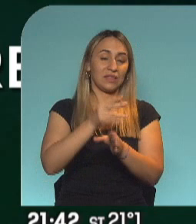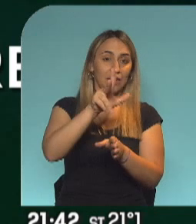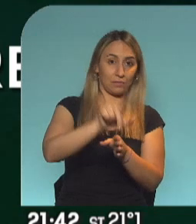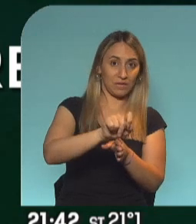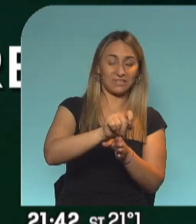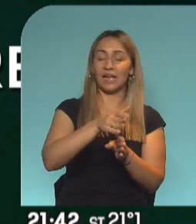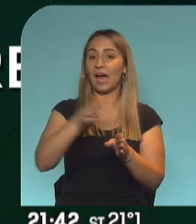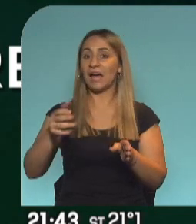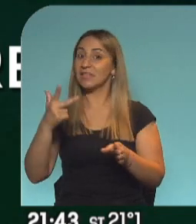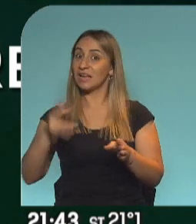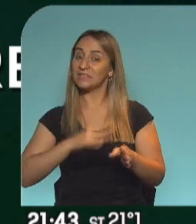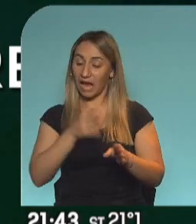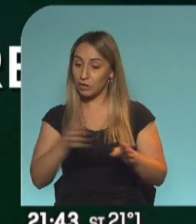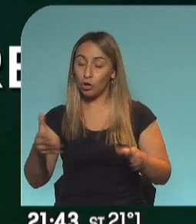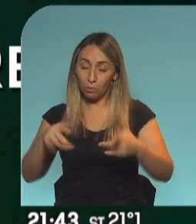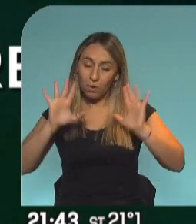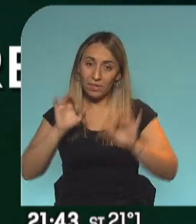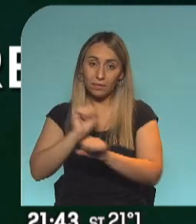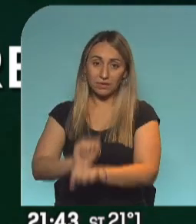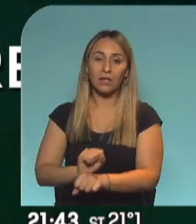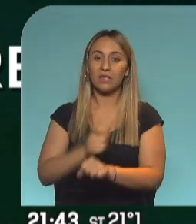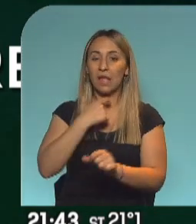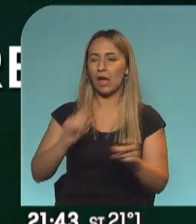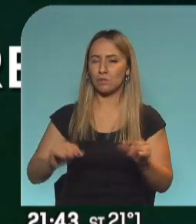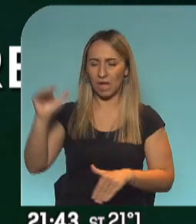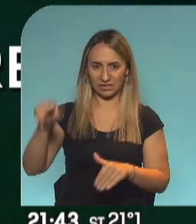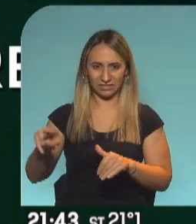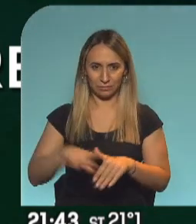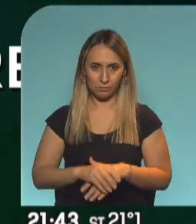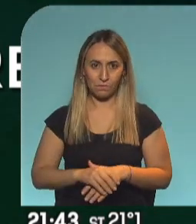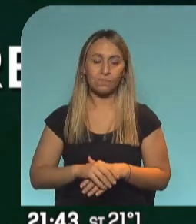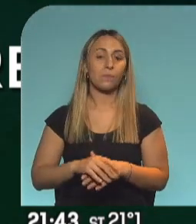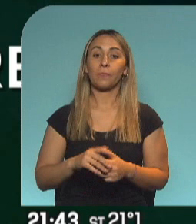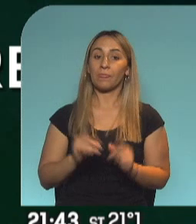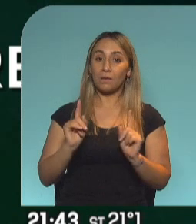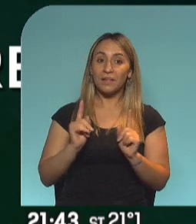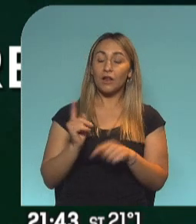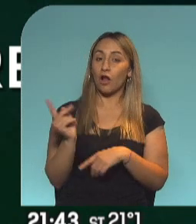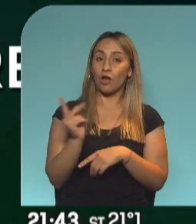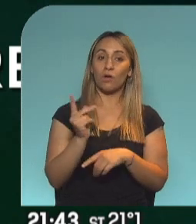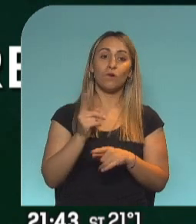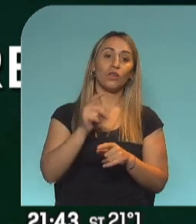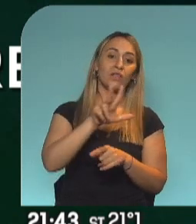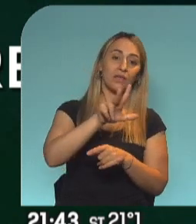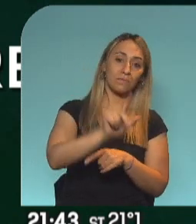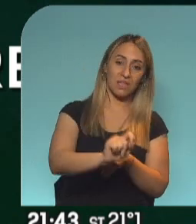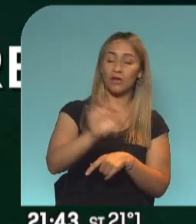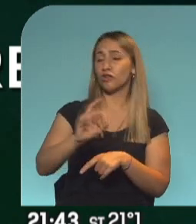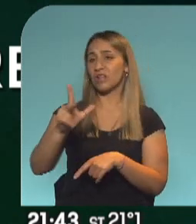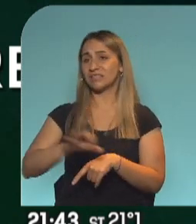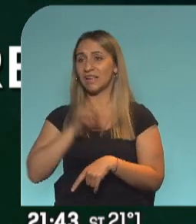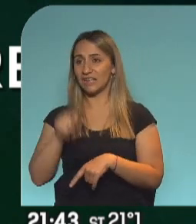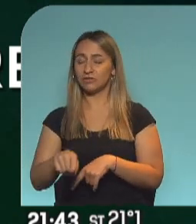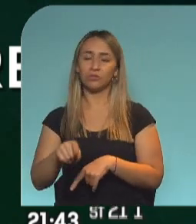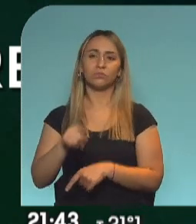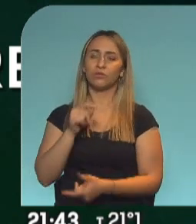y 3 años de cárcel. Es decir, en ninguno de los casos son penas de cumplimiento efectivo. Y a eso se le sumaría, en el caso de